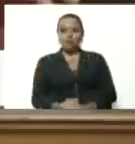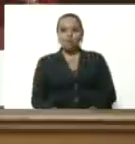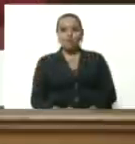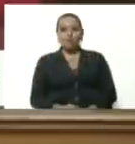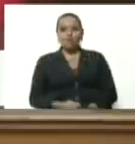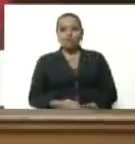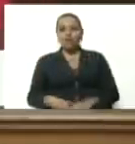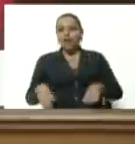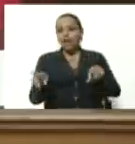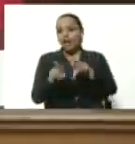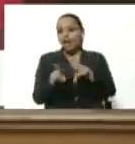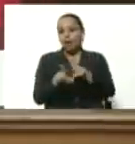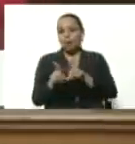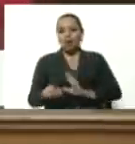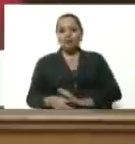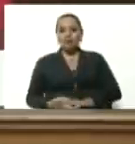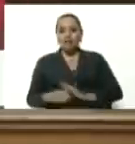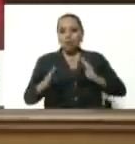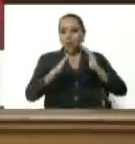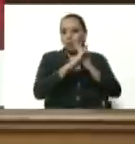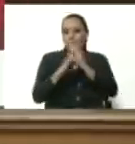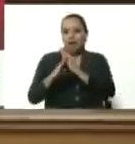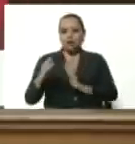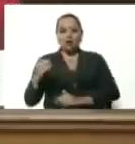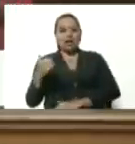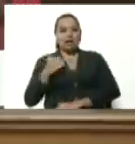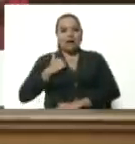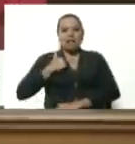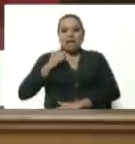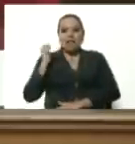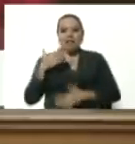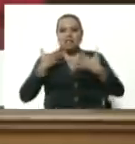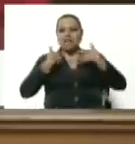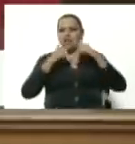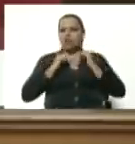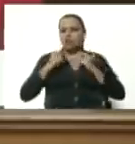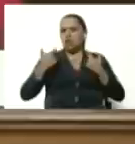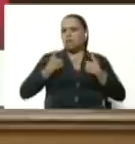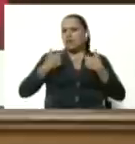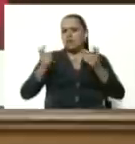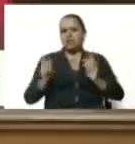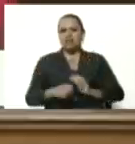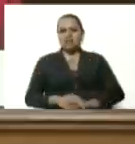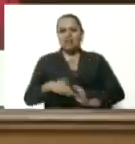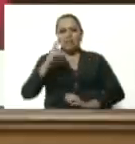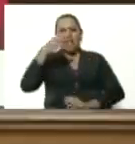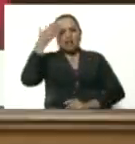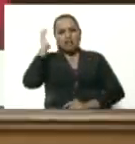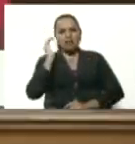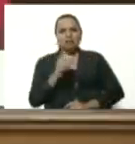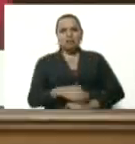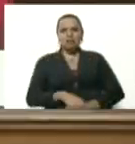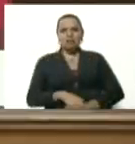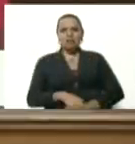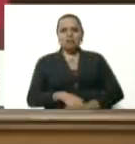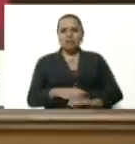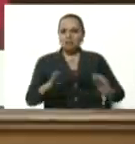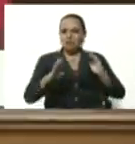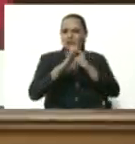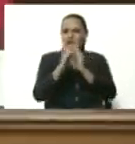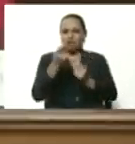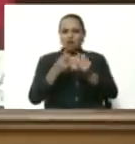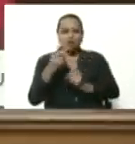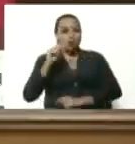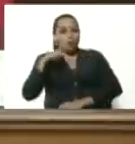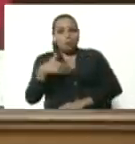a Fidel y a Carolis en Canadá y en no sé dónde, y a Aristóbulo y a mí, a Darío. Dios, Darío, te bloquearon las cuentas, no puedes manejar